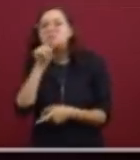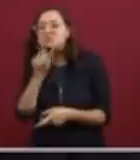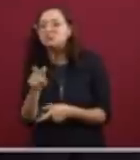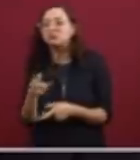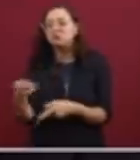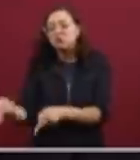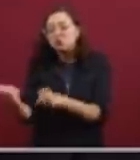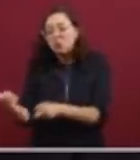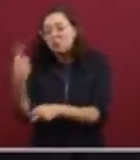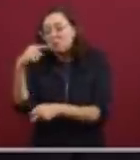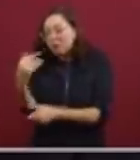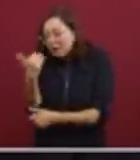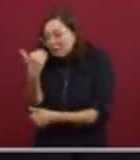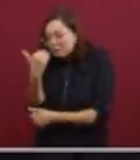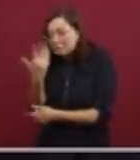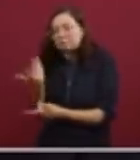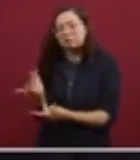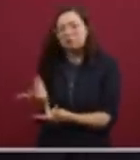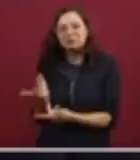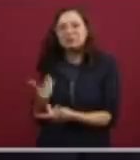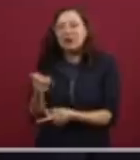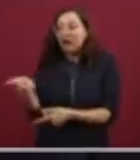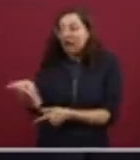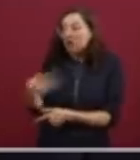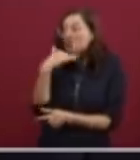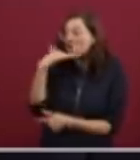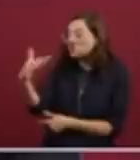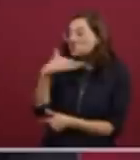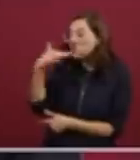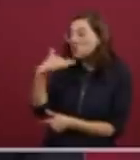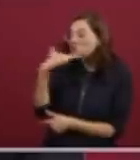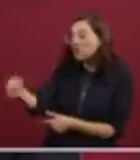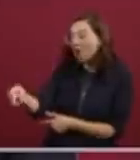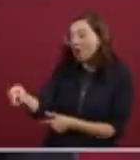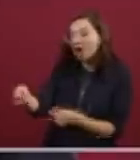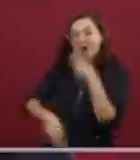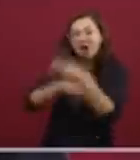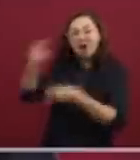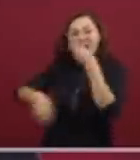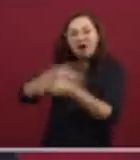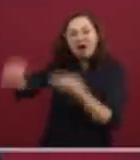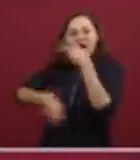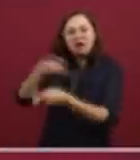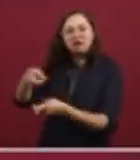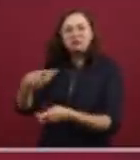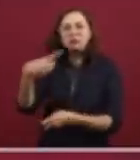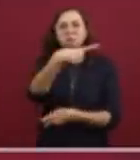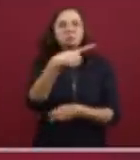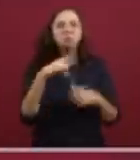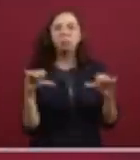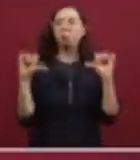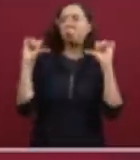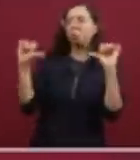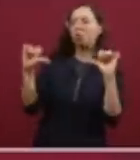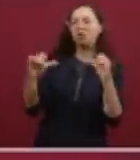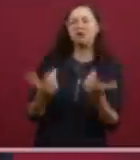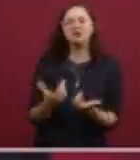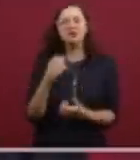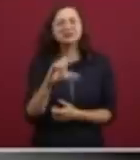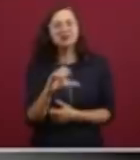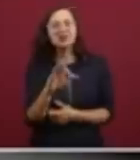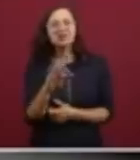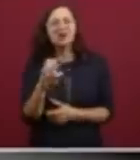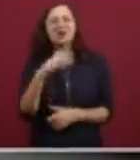siquiera perdían su respetabilidad. El problema está arriba. ¿Dónde está la corrupción en la Comisión Federal de Electricidad? Entre otras